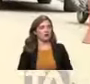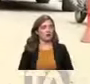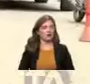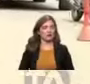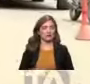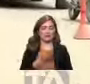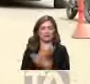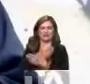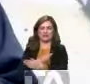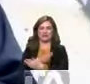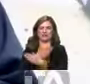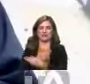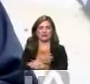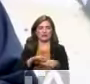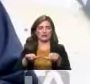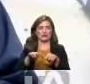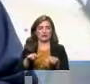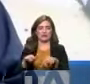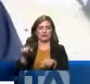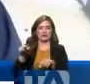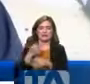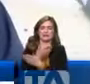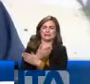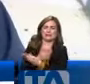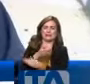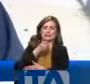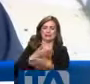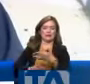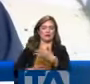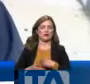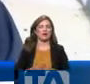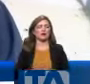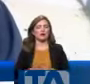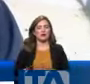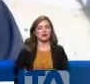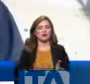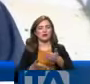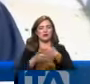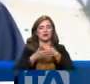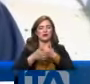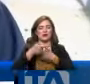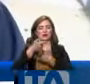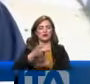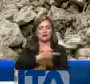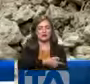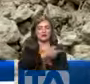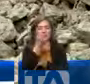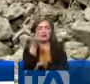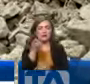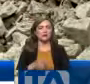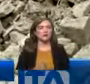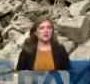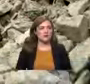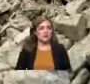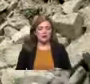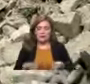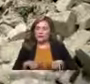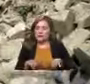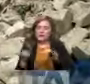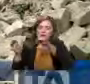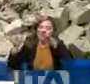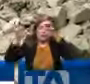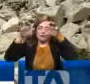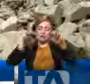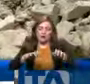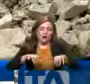punto del accidente. Mientras tanto, la vía continúa bloqueada y aparentemente así seguirá en los próximos días. Los deslizamientos son